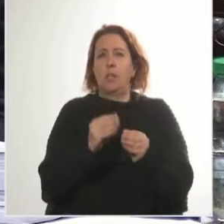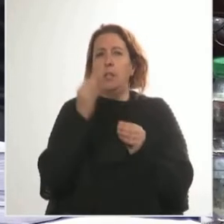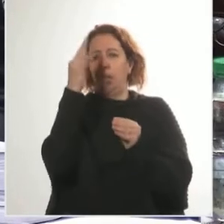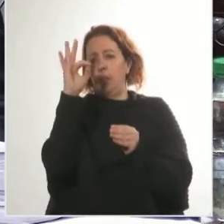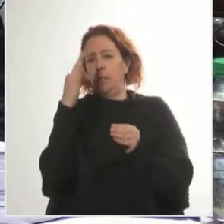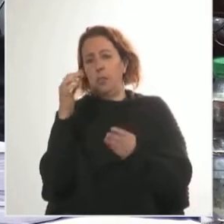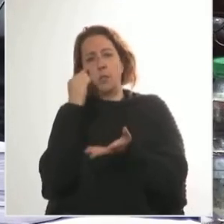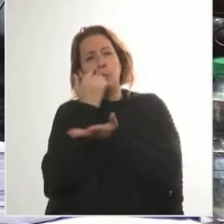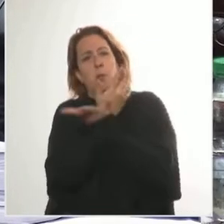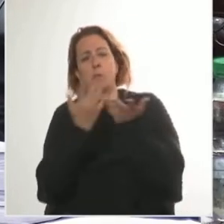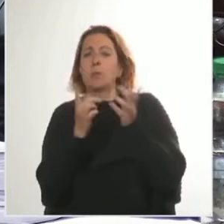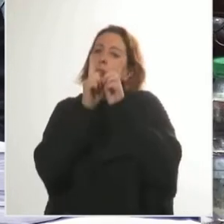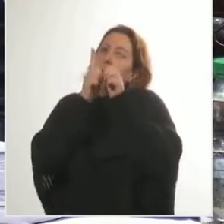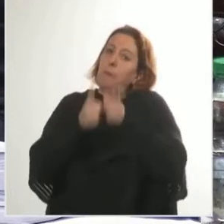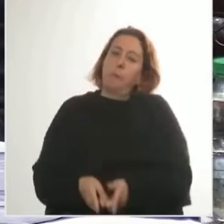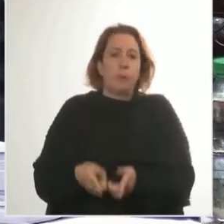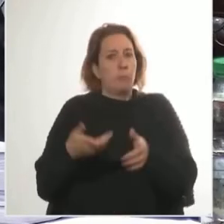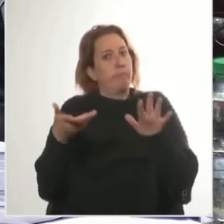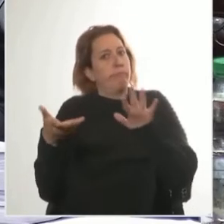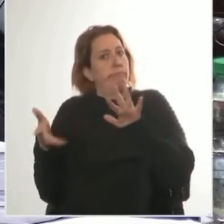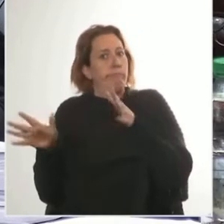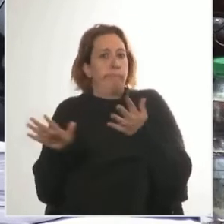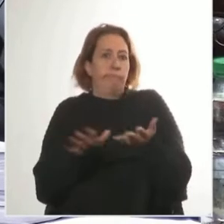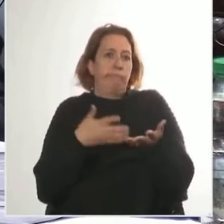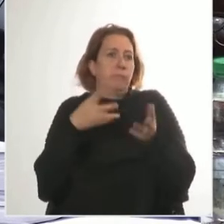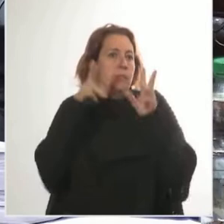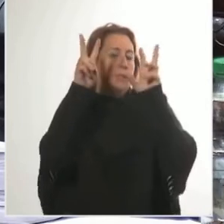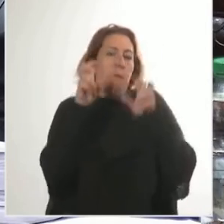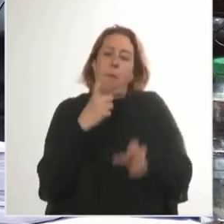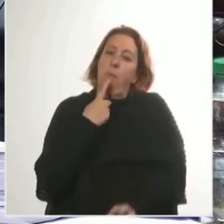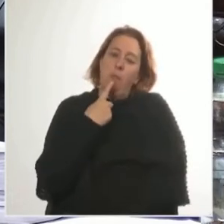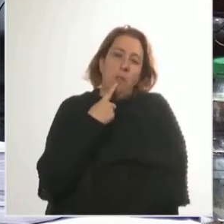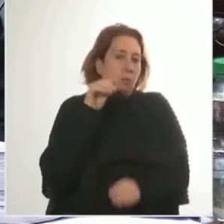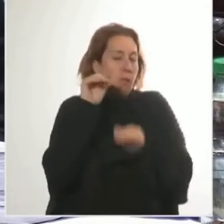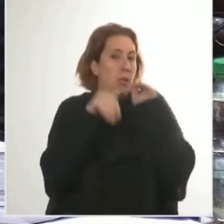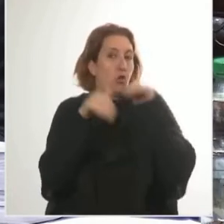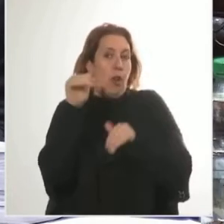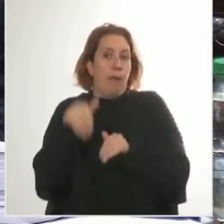también tiene aparentemente ese matiz político